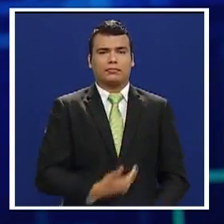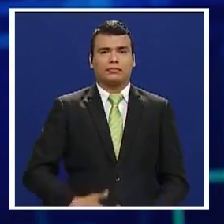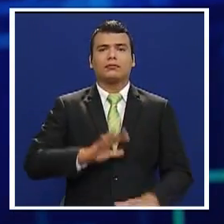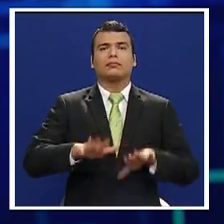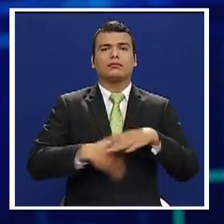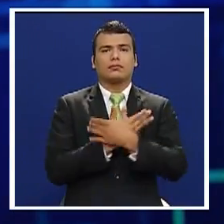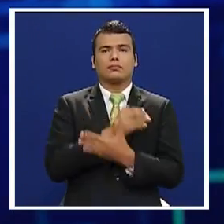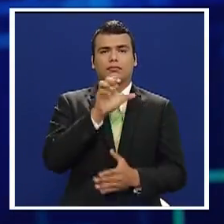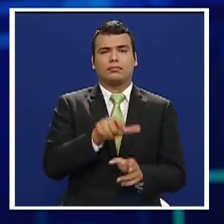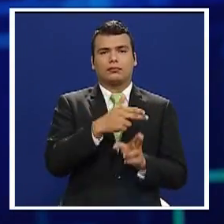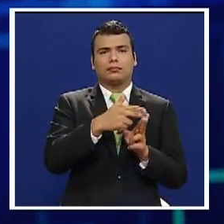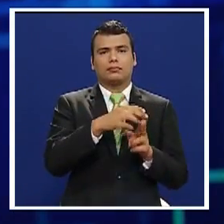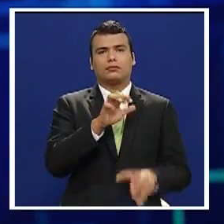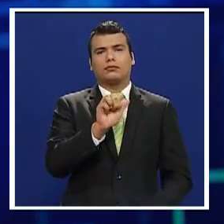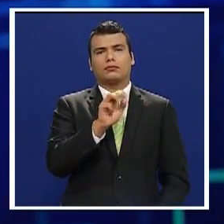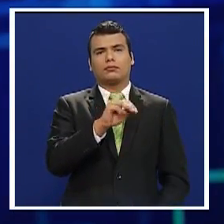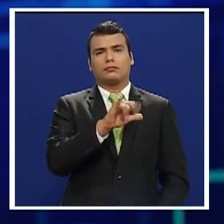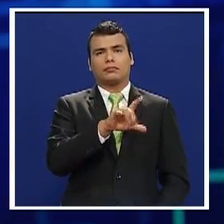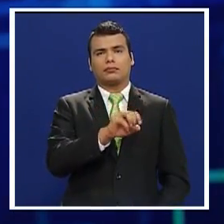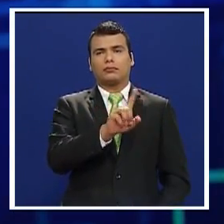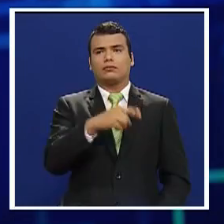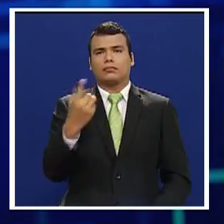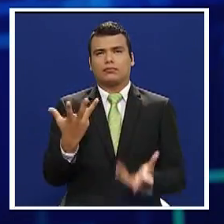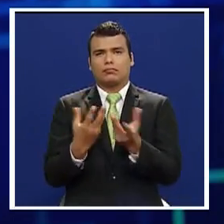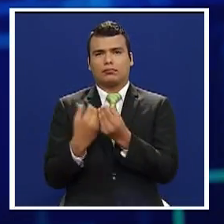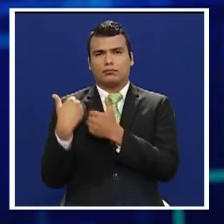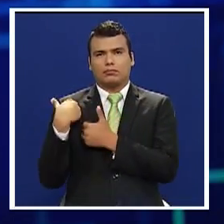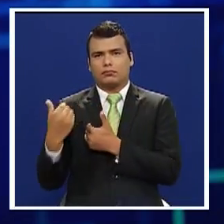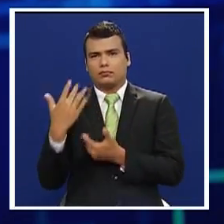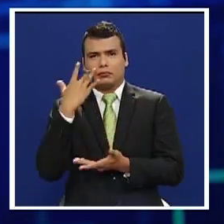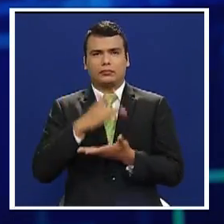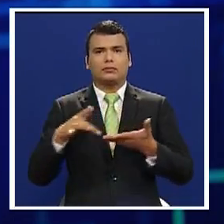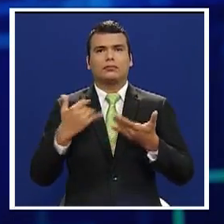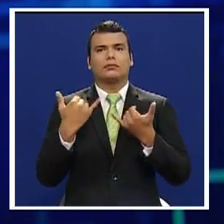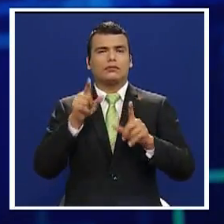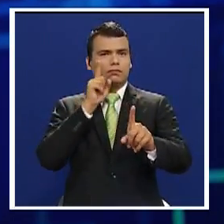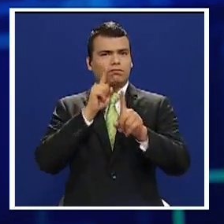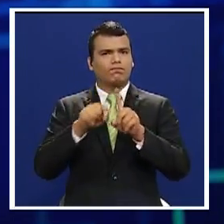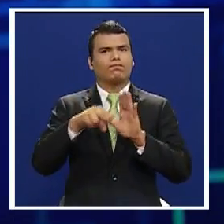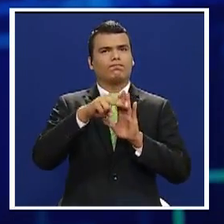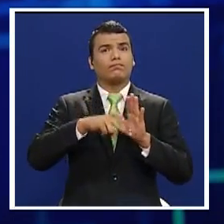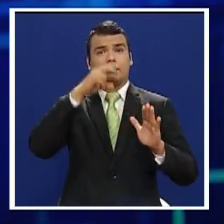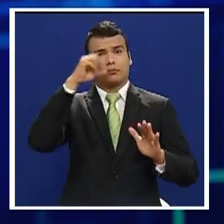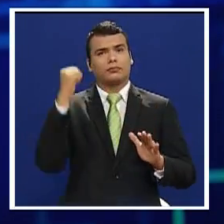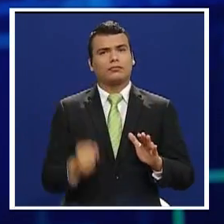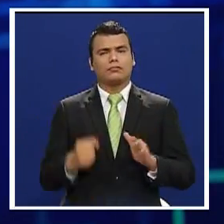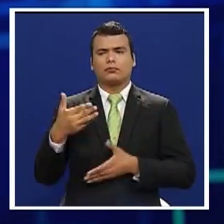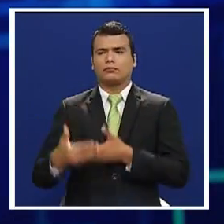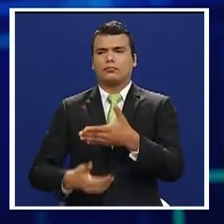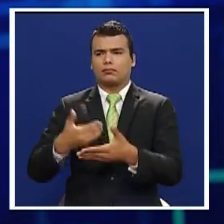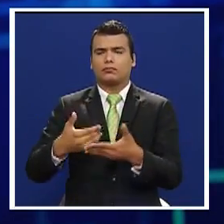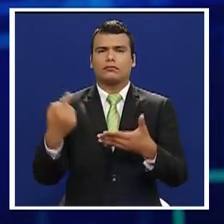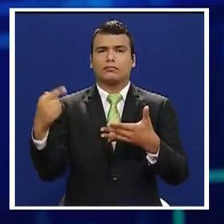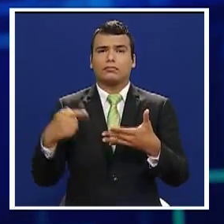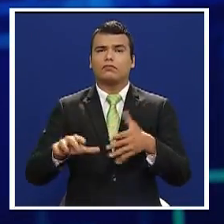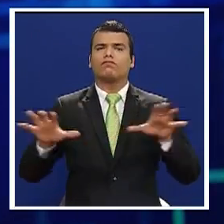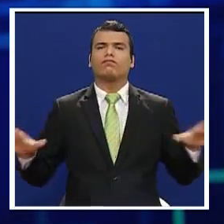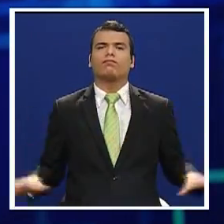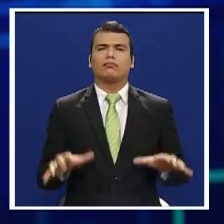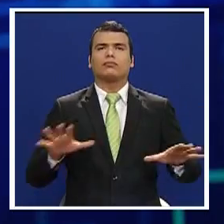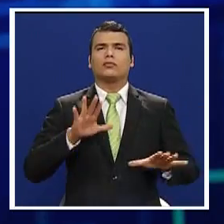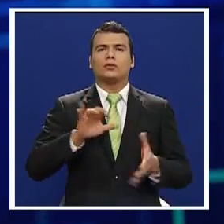diferentes a las gaseosas. Y continuamos con noticias del Valle del Cauca. Un pacto por la transparencia, la